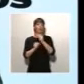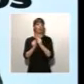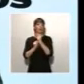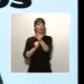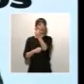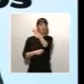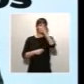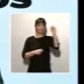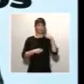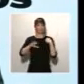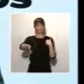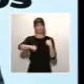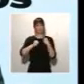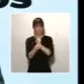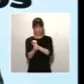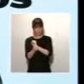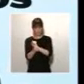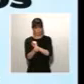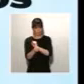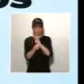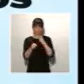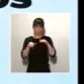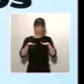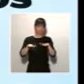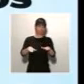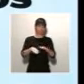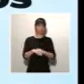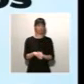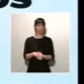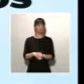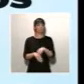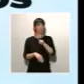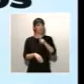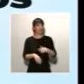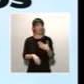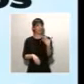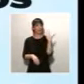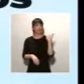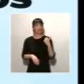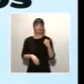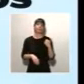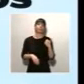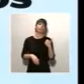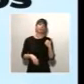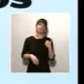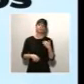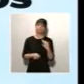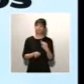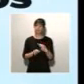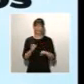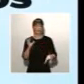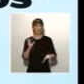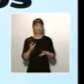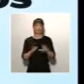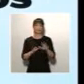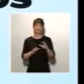Igualmente, el día de ayer tuvimos la desgracia de que en Castellón una mujer